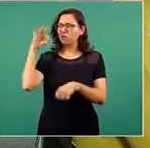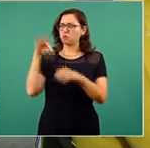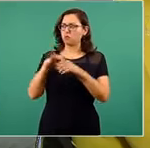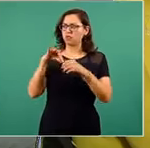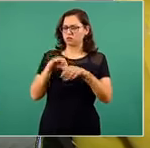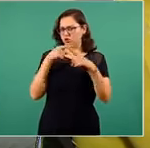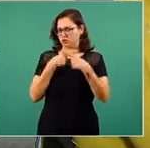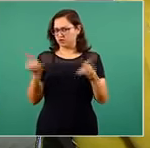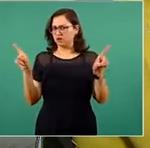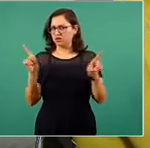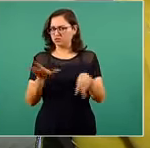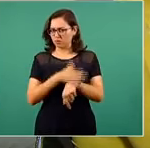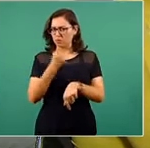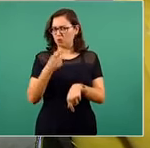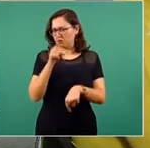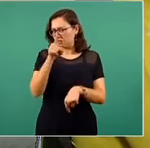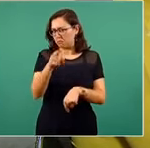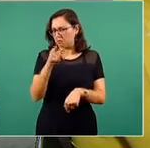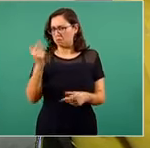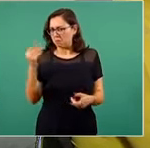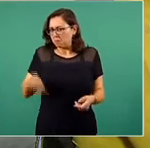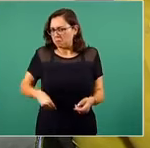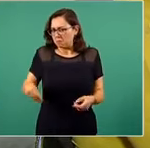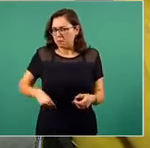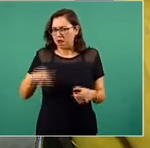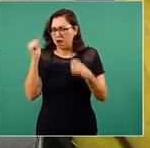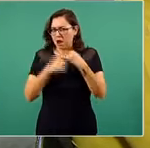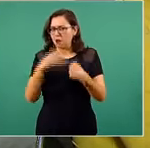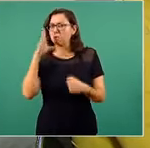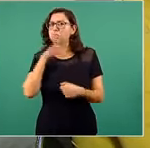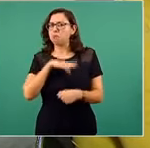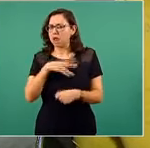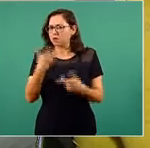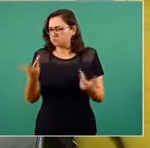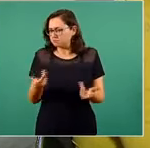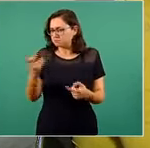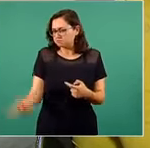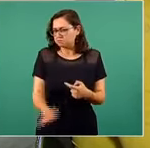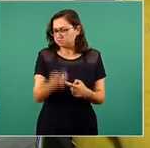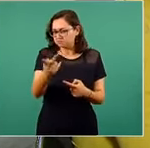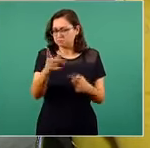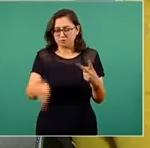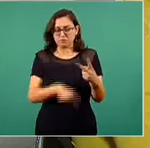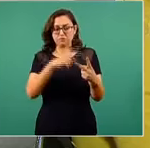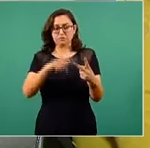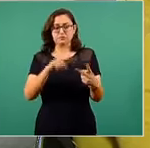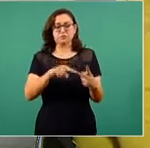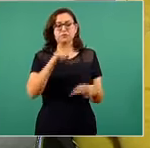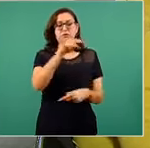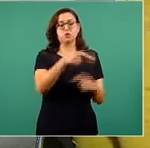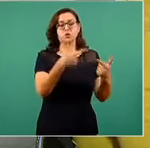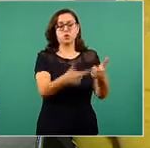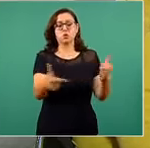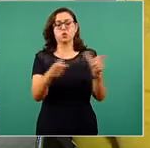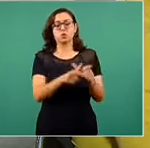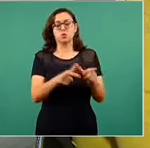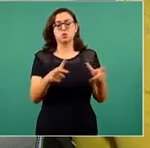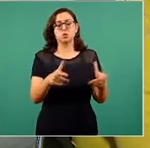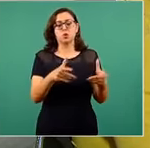ver directamente, la Alianza dice que van a volver a imponer o a impulsar el Seguro